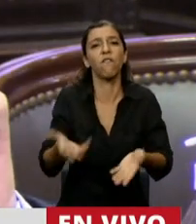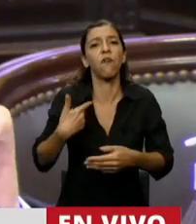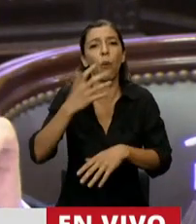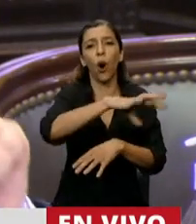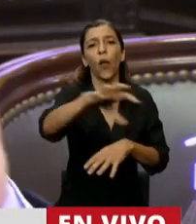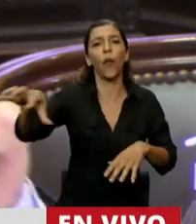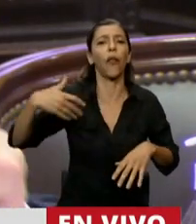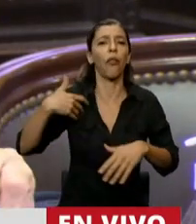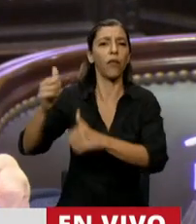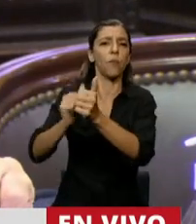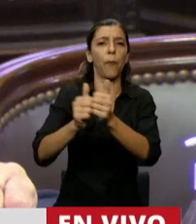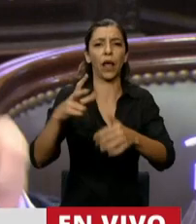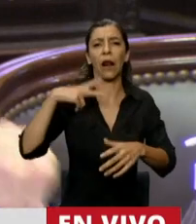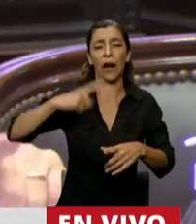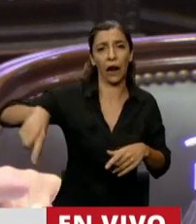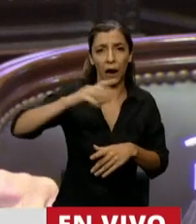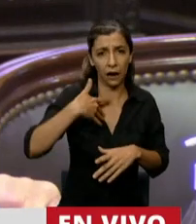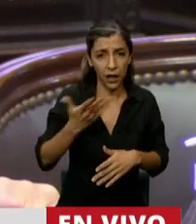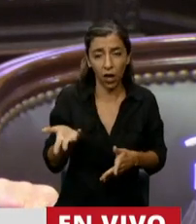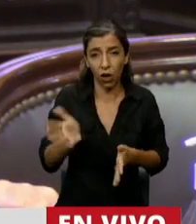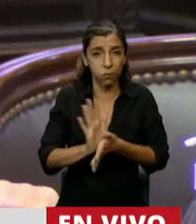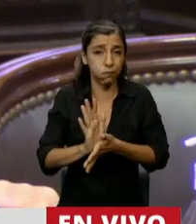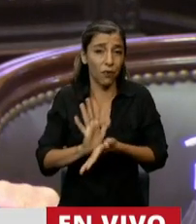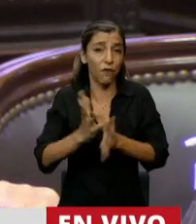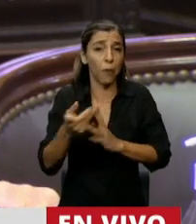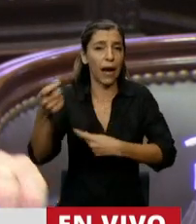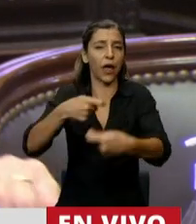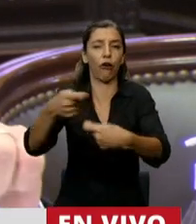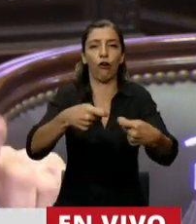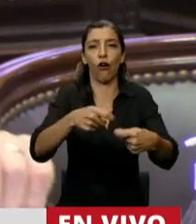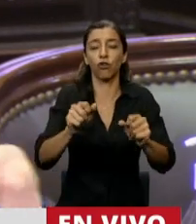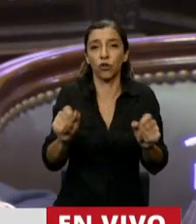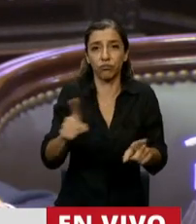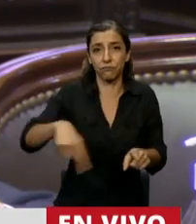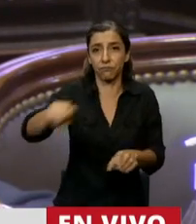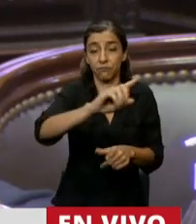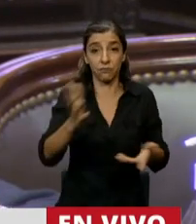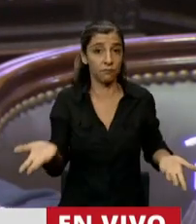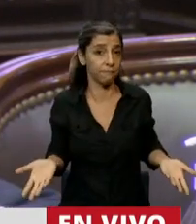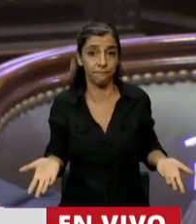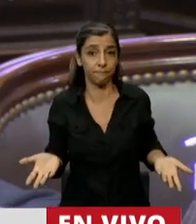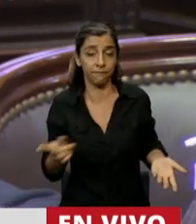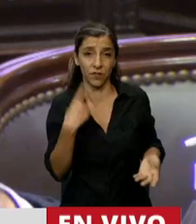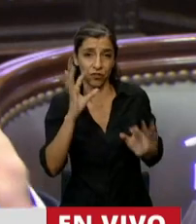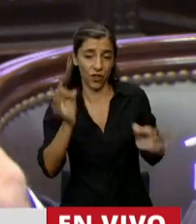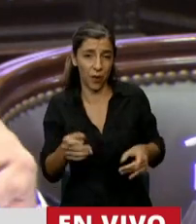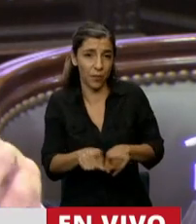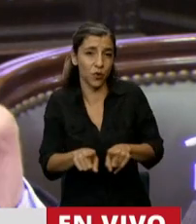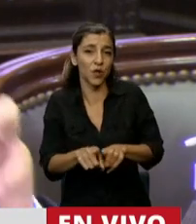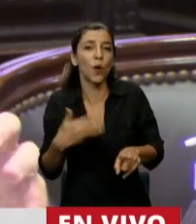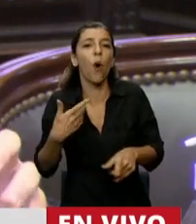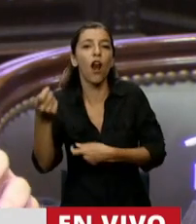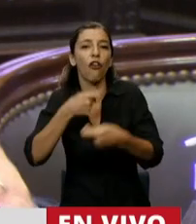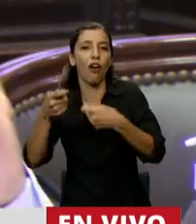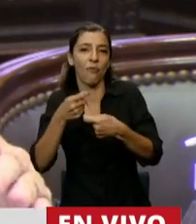Créanme, en nuestra Argentina, en esta pandemia, aquellos que hacen la intermediación del comercio electrónico y que establecen